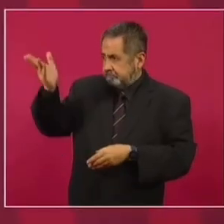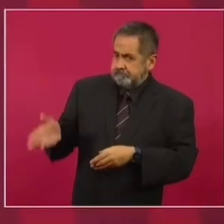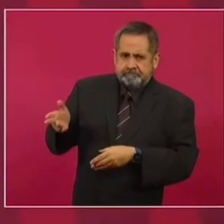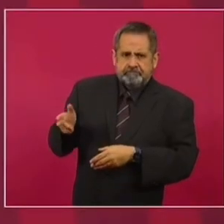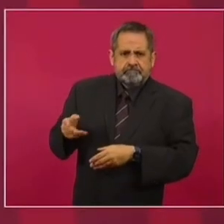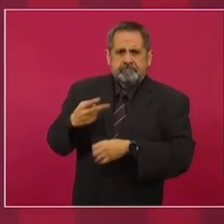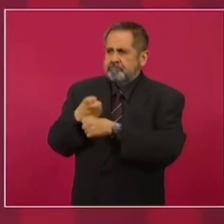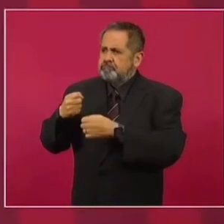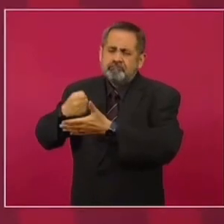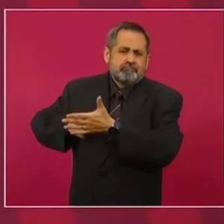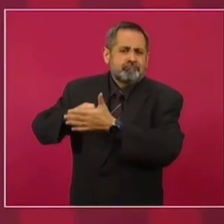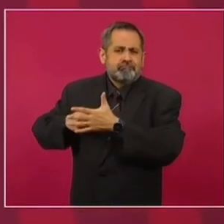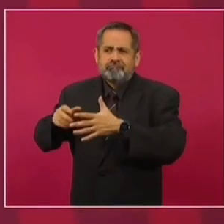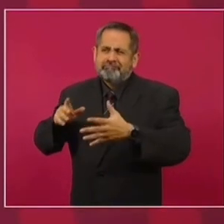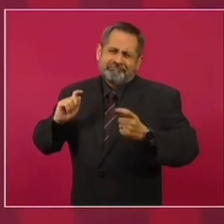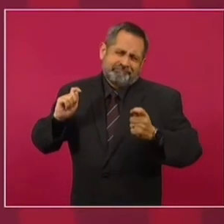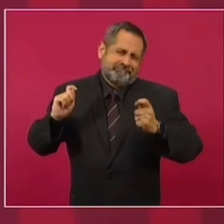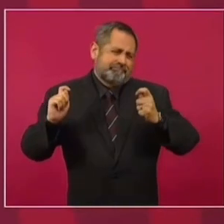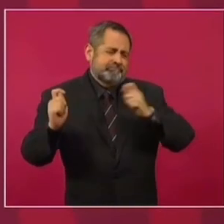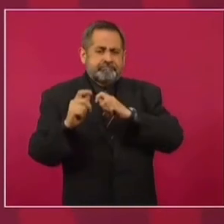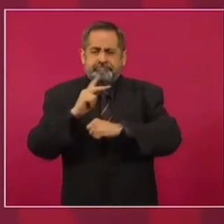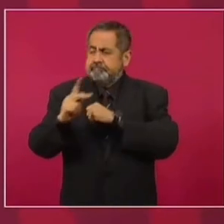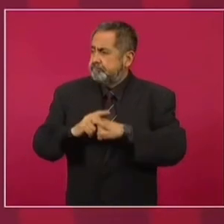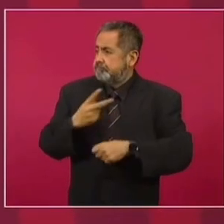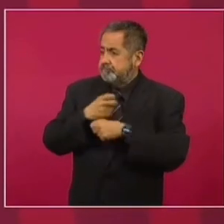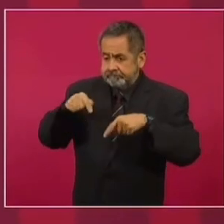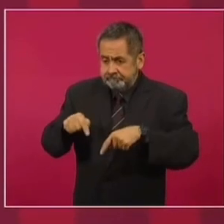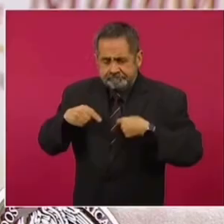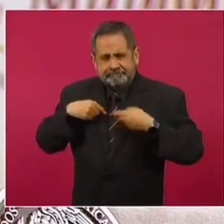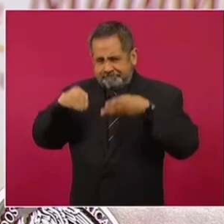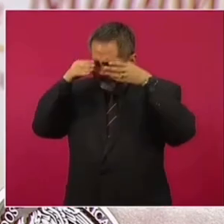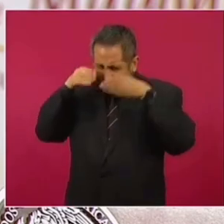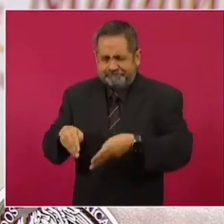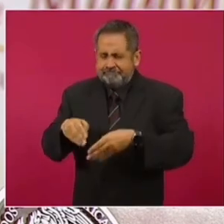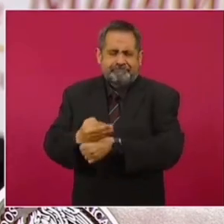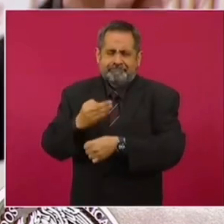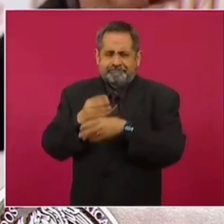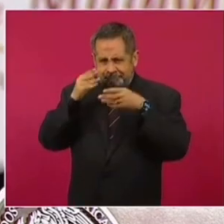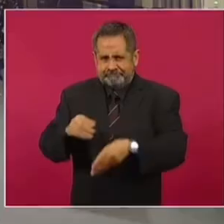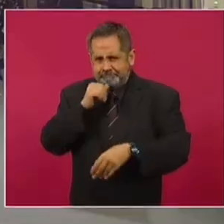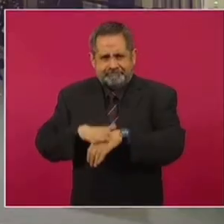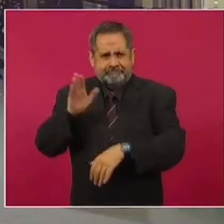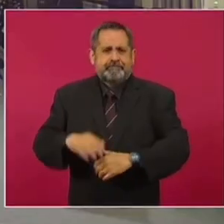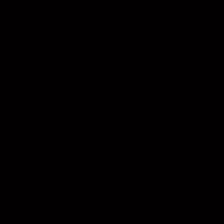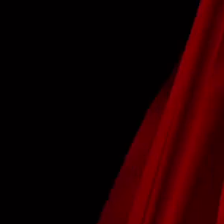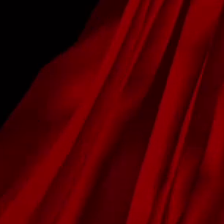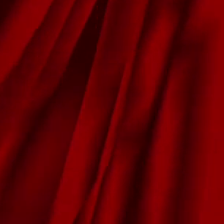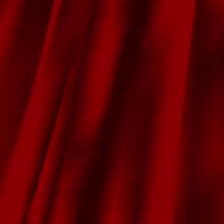presidente, con un movimiento de transformación del país y en eso enfocamos nuestros esfuerzos. Okay.